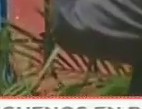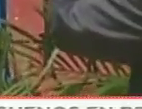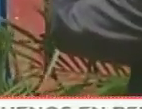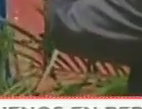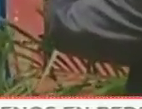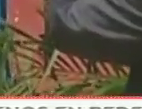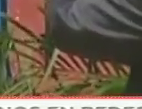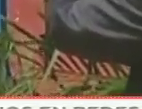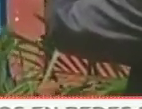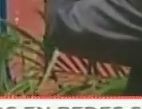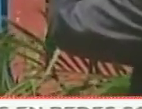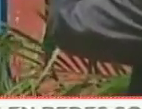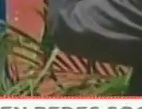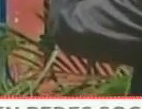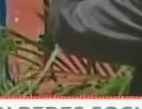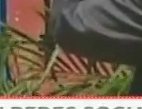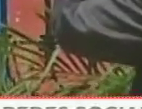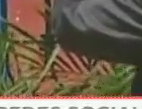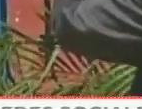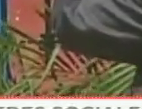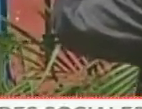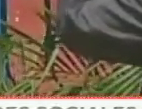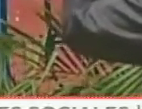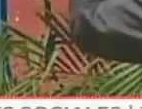la patria, aquí nació.